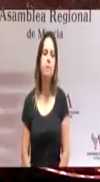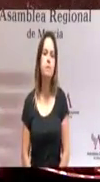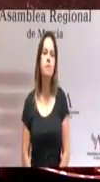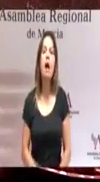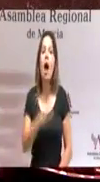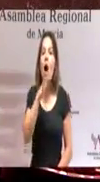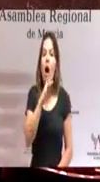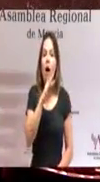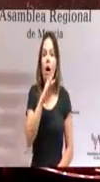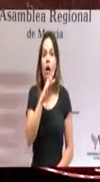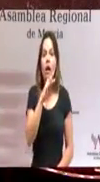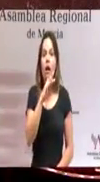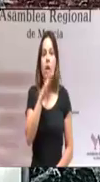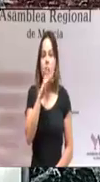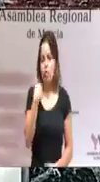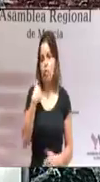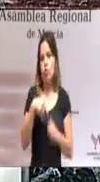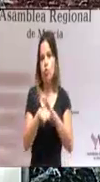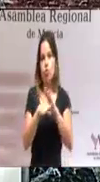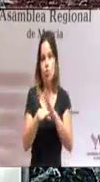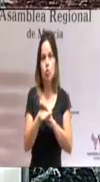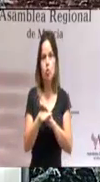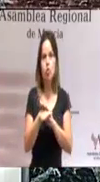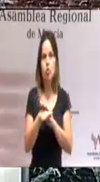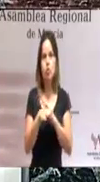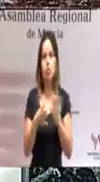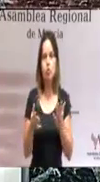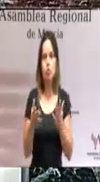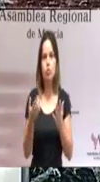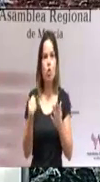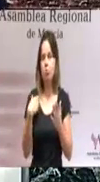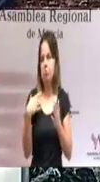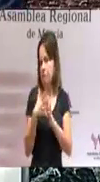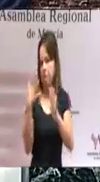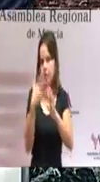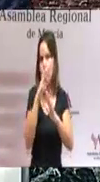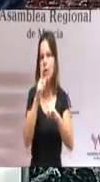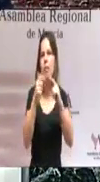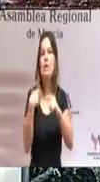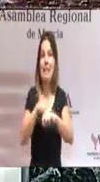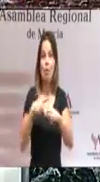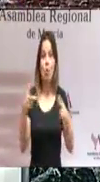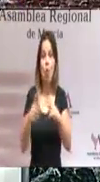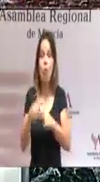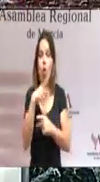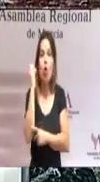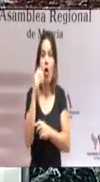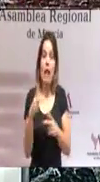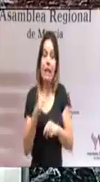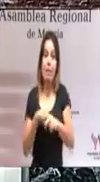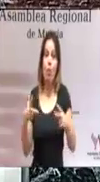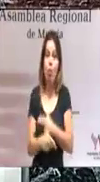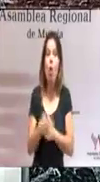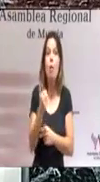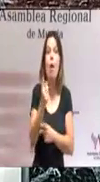Voy a seguir pasando rápido porque ahora hay limitación de tiempo para esta intervención y, sin